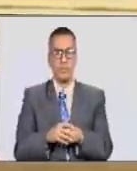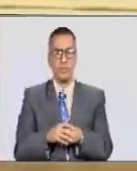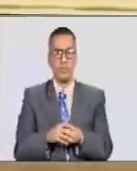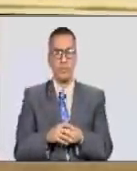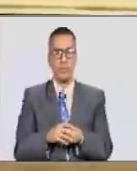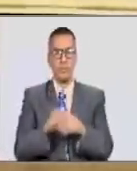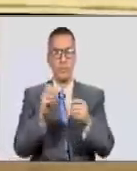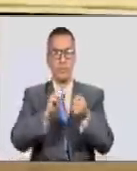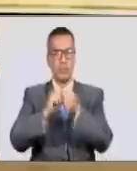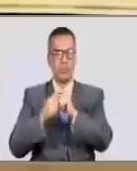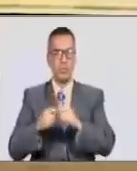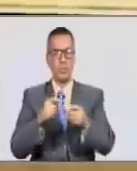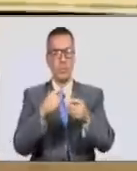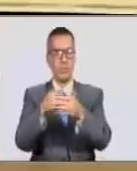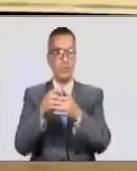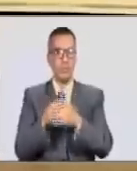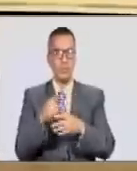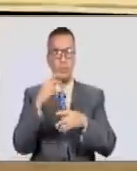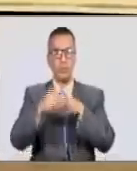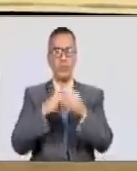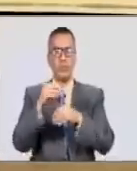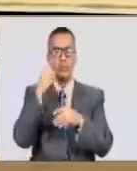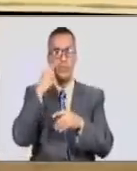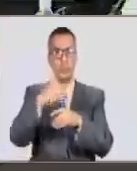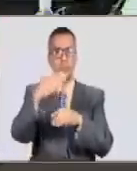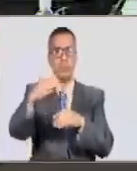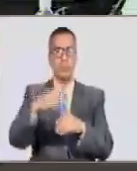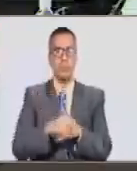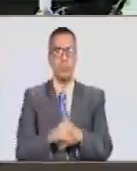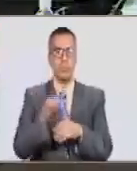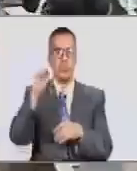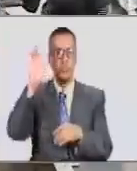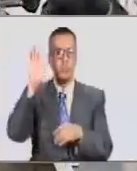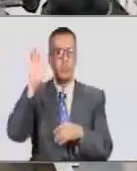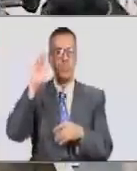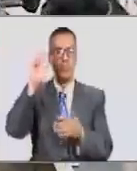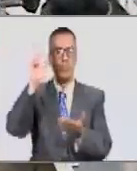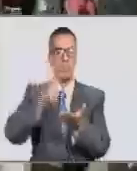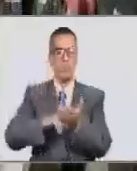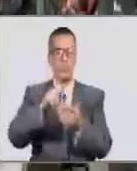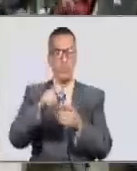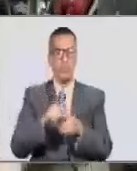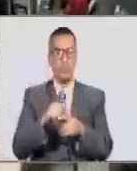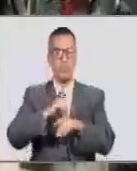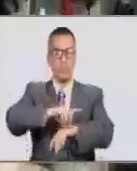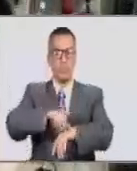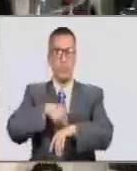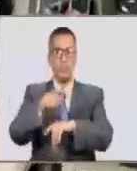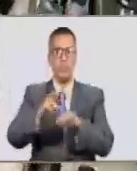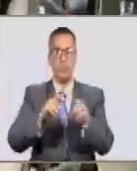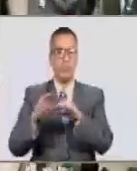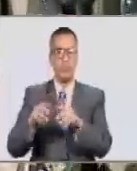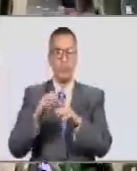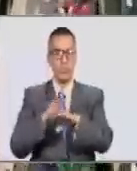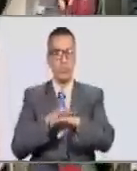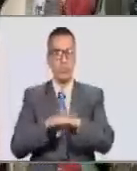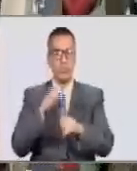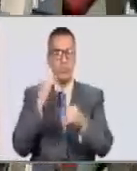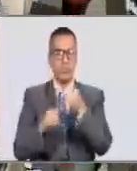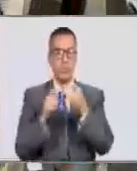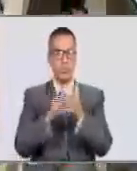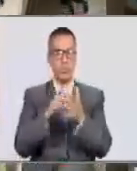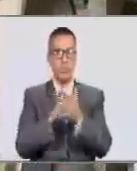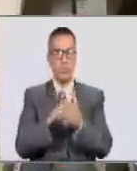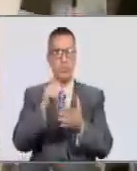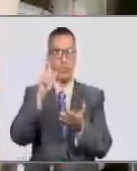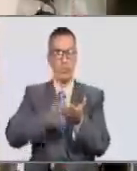de armonización tributaria, sírvanse a manifestarlo con la señal de costumbre. Queda aprobado el diferimiento. Secretaria, tome nota del último punto que